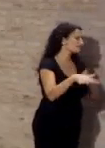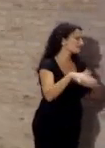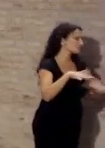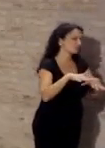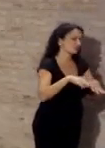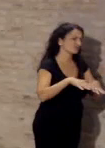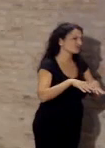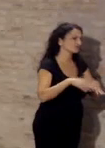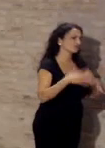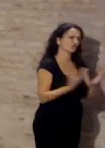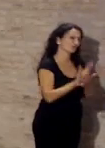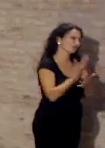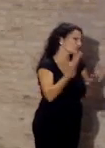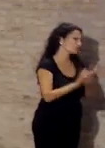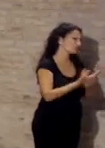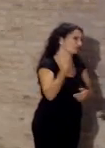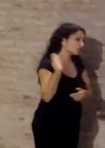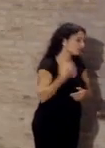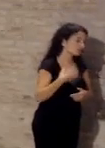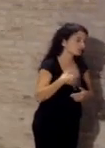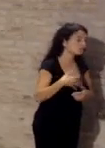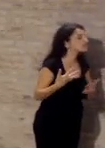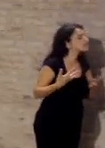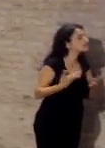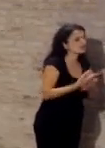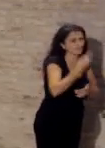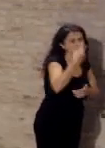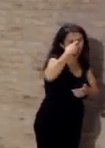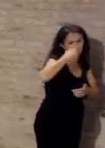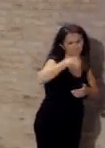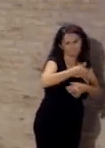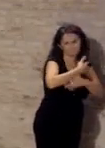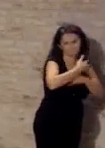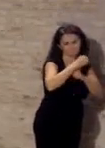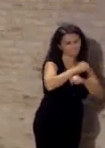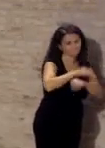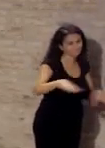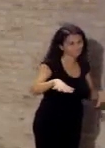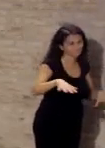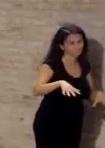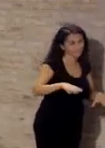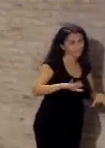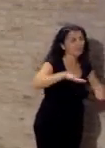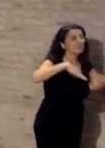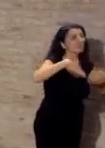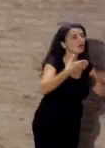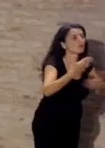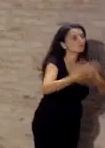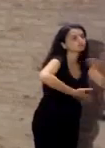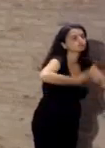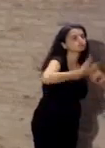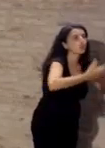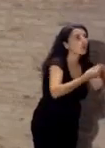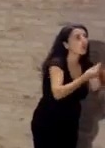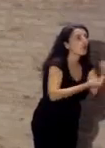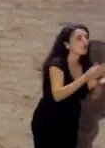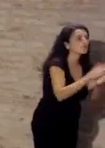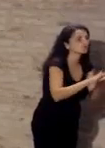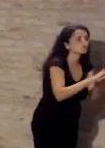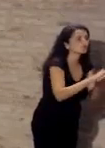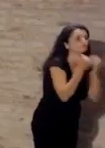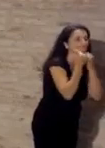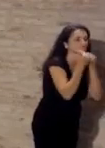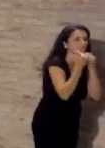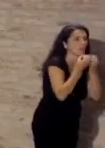Tuvo una situación muy traumática y fue una situación horrible que no sabemos al final Porque después los medios de